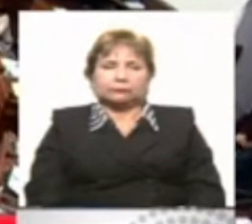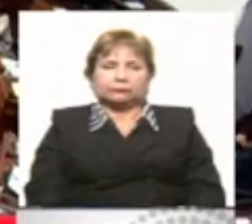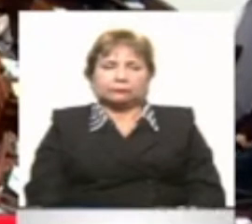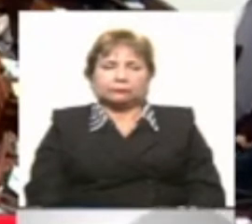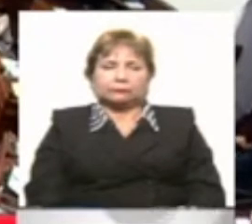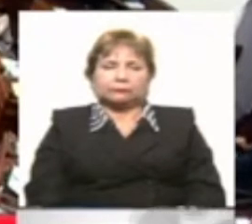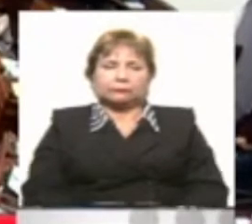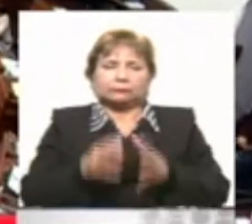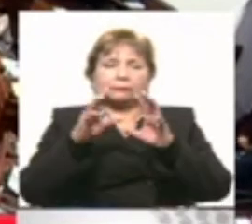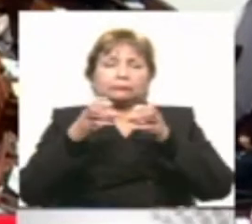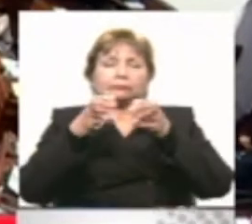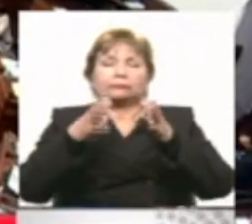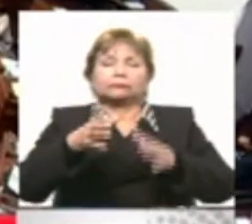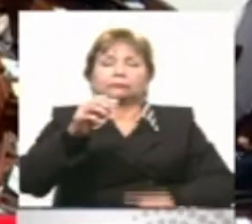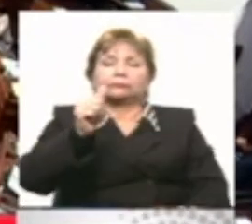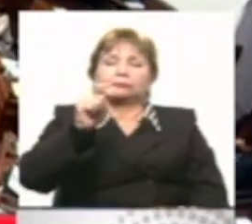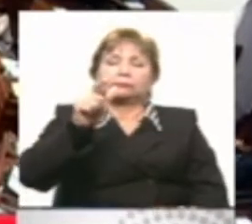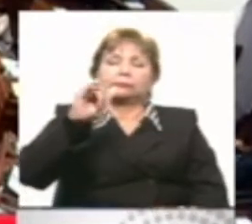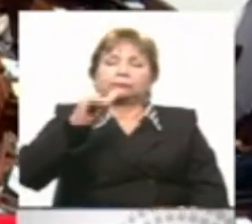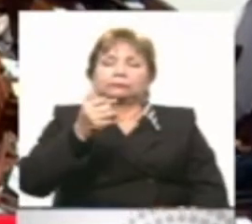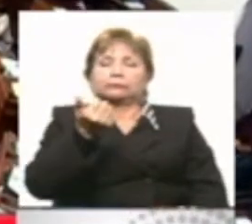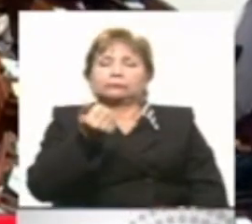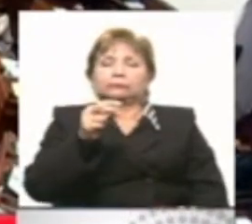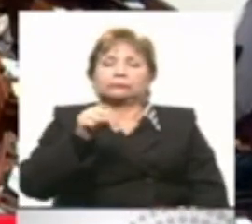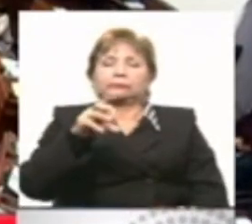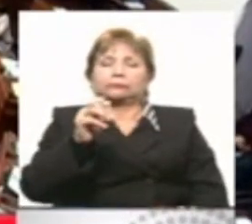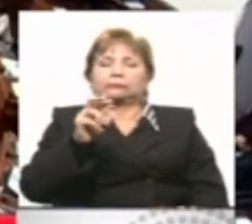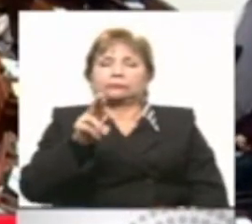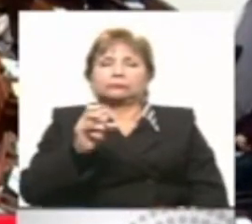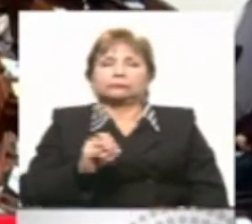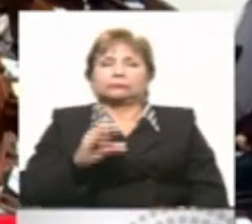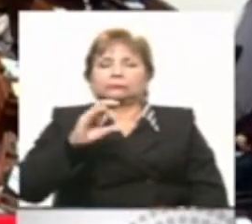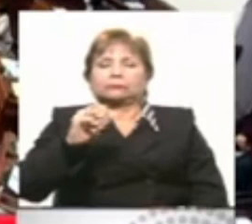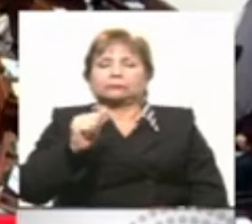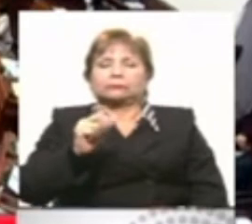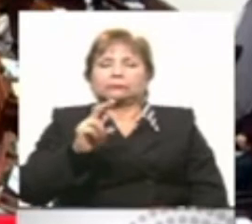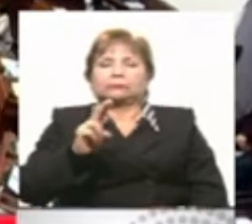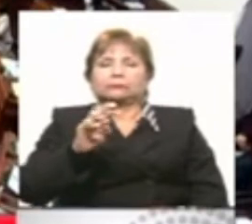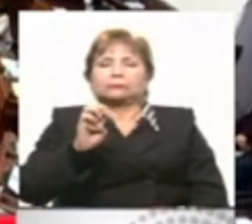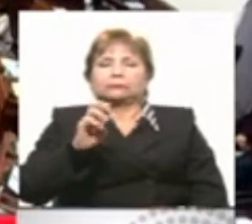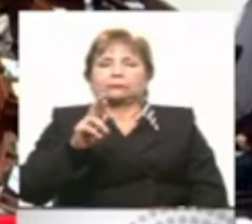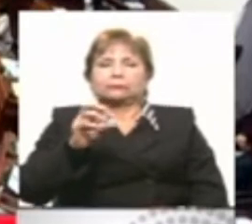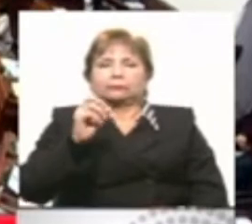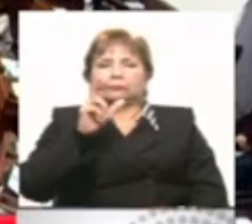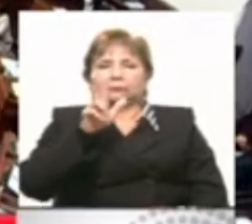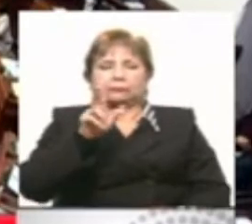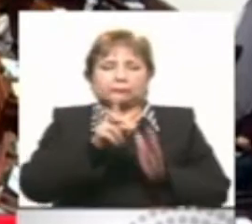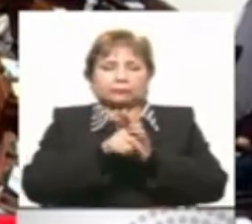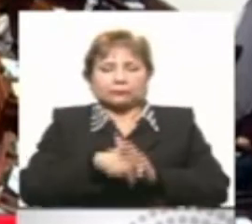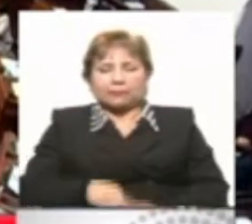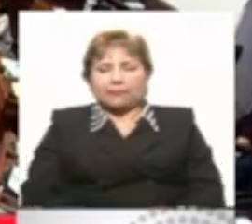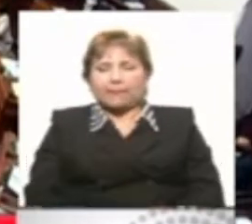Congresista Alejandro Cavero tiene la palabra por 3 minutos.